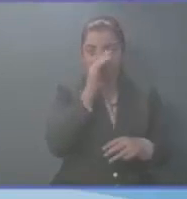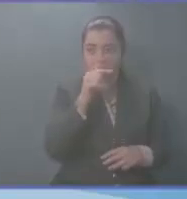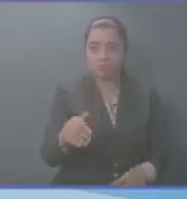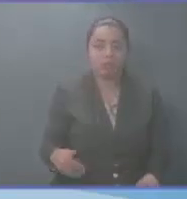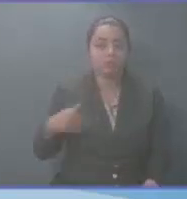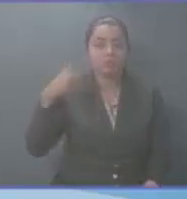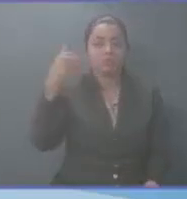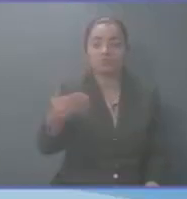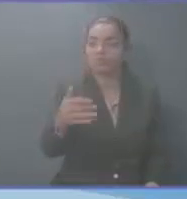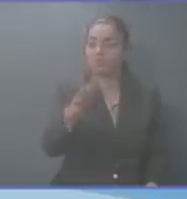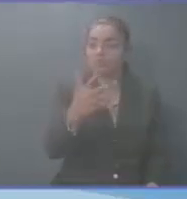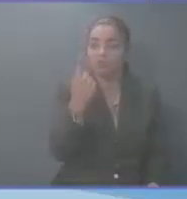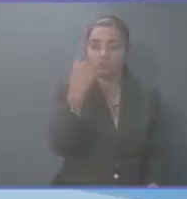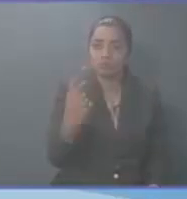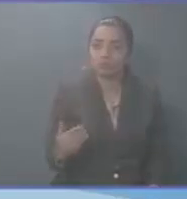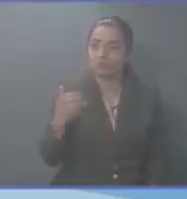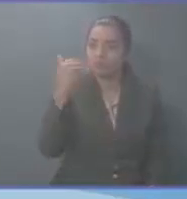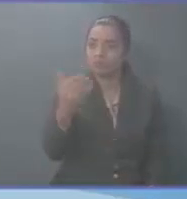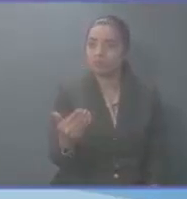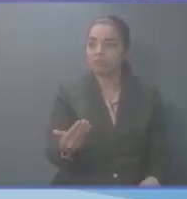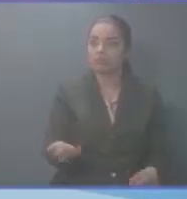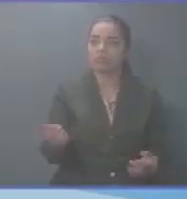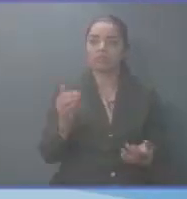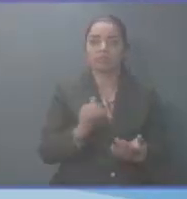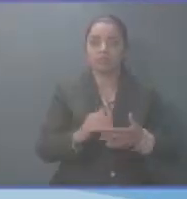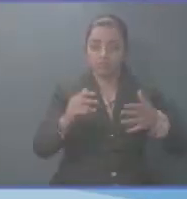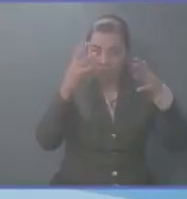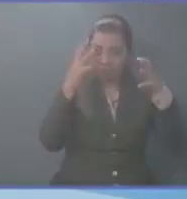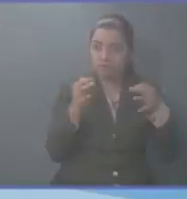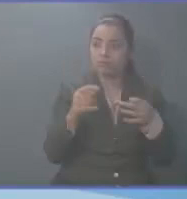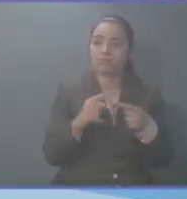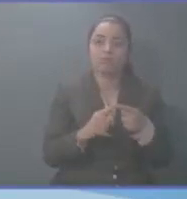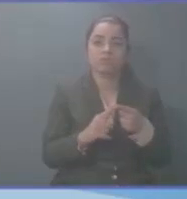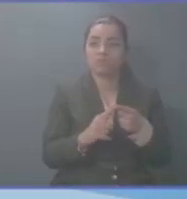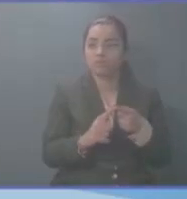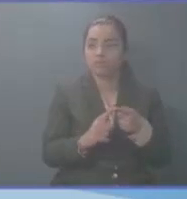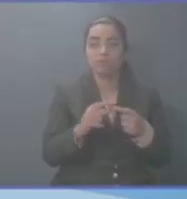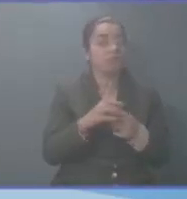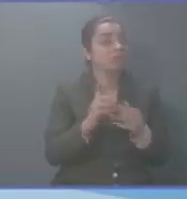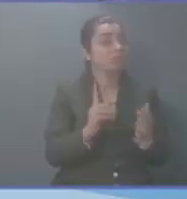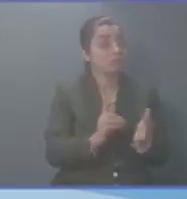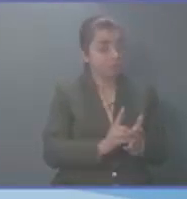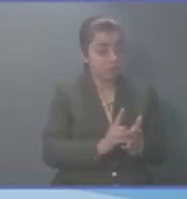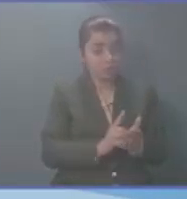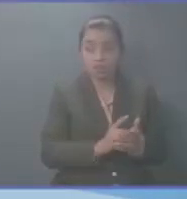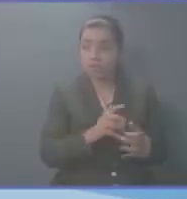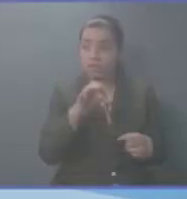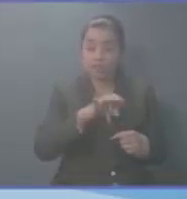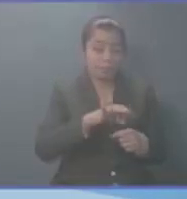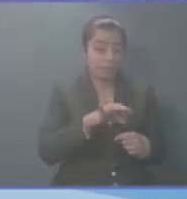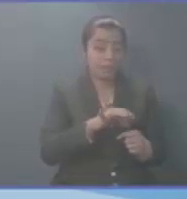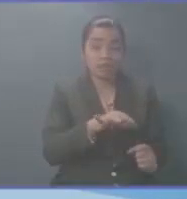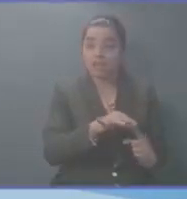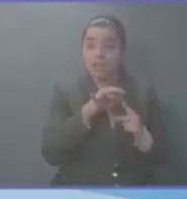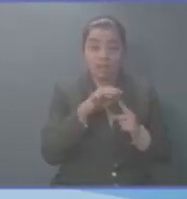¿Qué significaría? Que más o menos un año él iba a estar gobernando por decreto, con diputados no electos